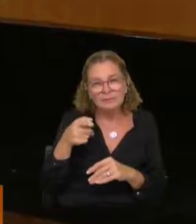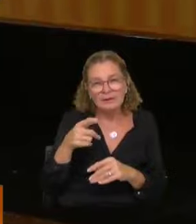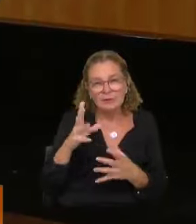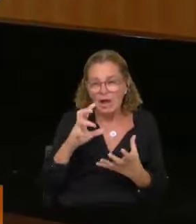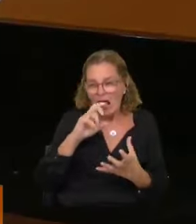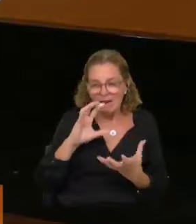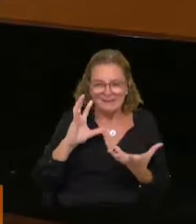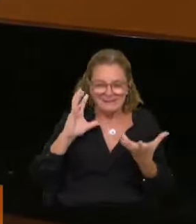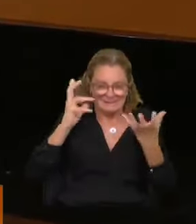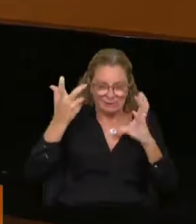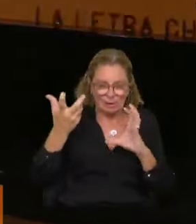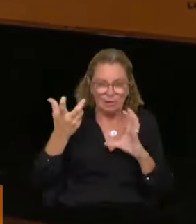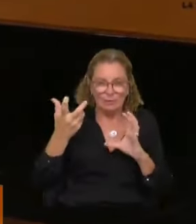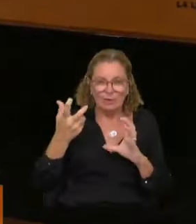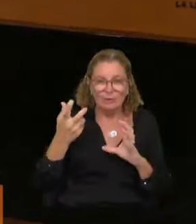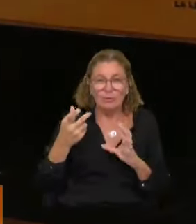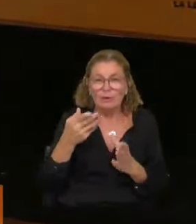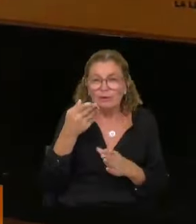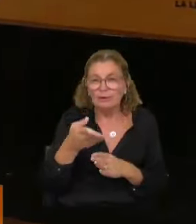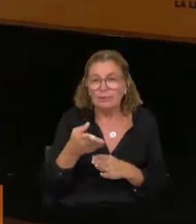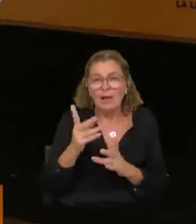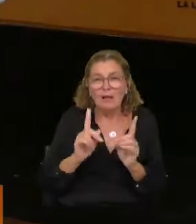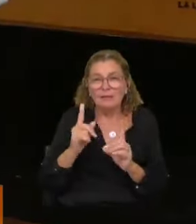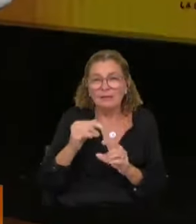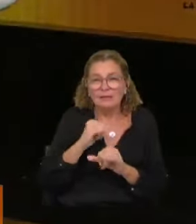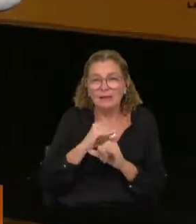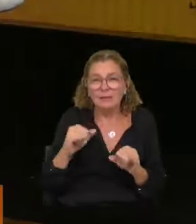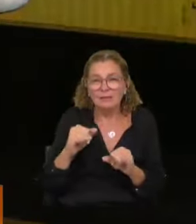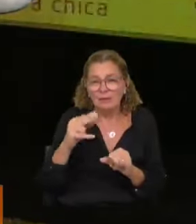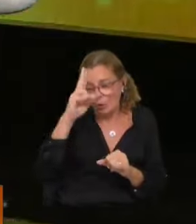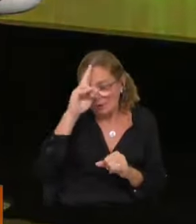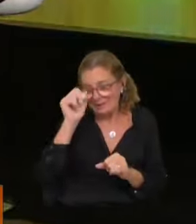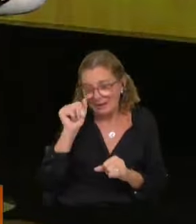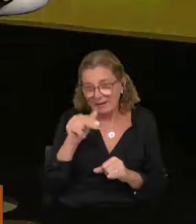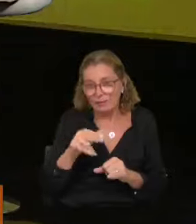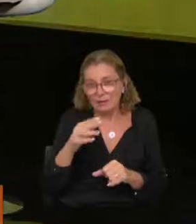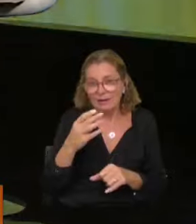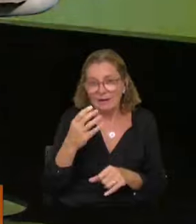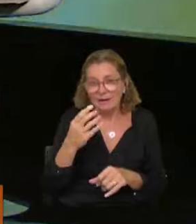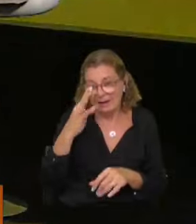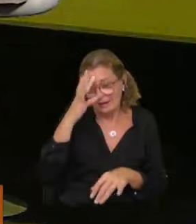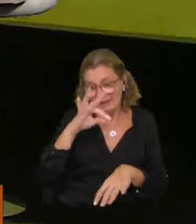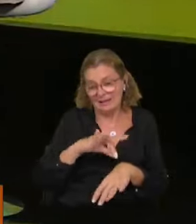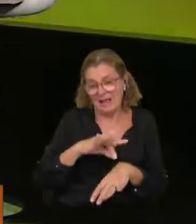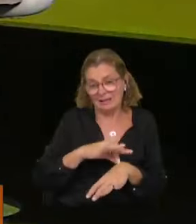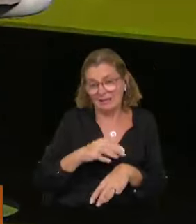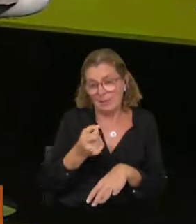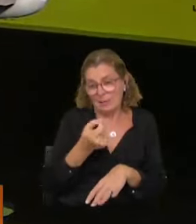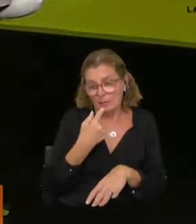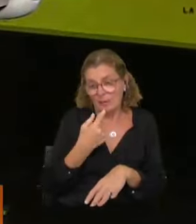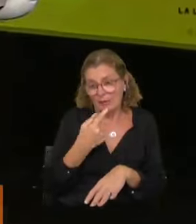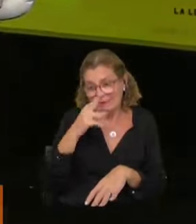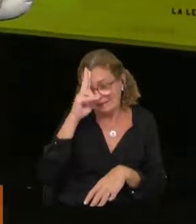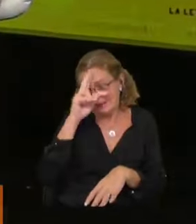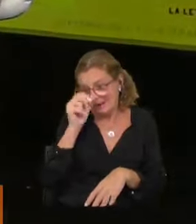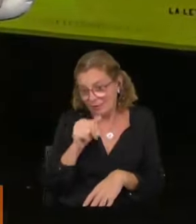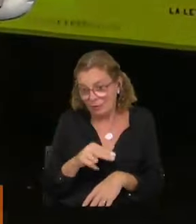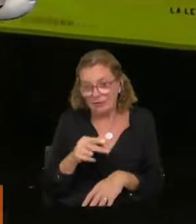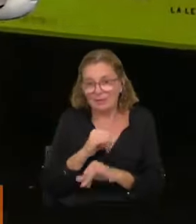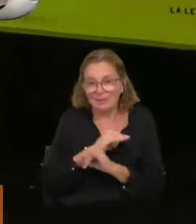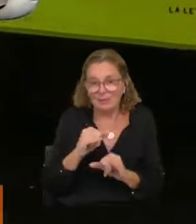cuando no están bien atendidas Muchas veces terminan con internaciones en clínicas psiquiátricas internaciones que